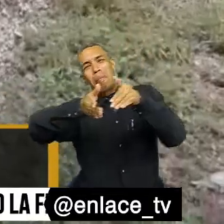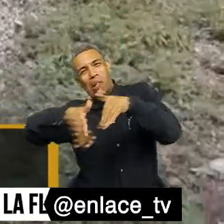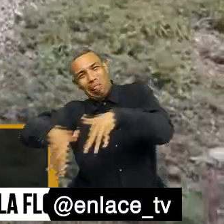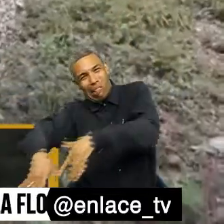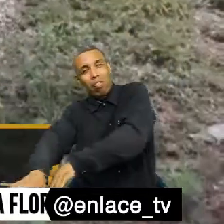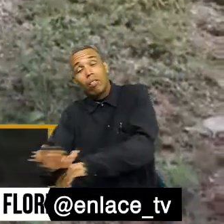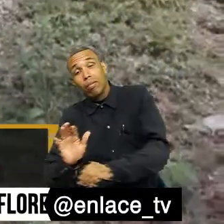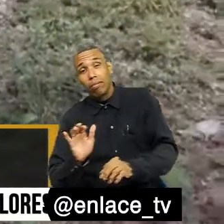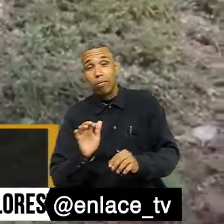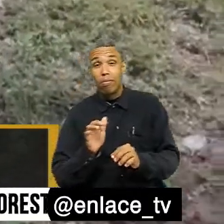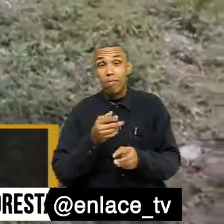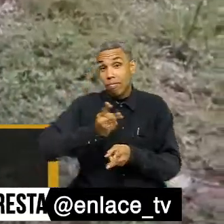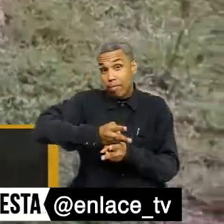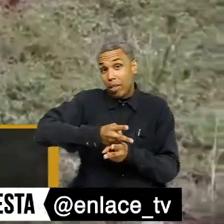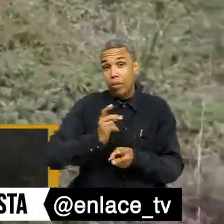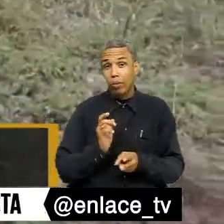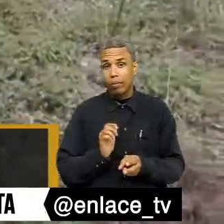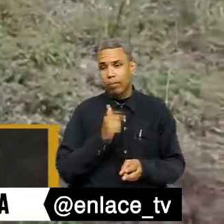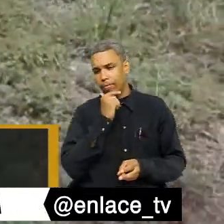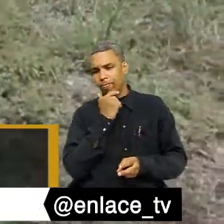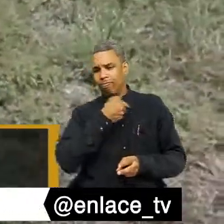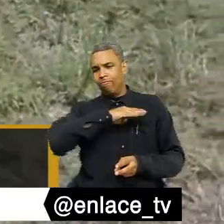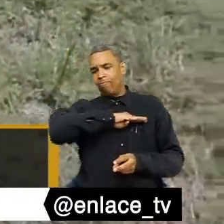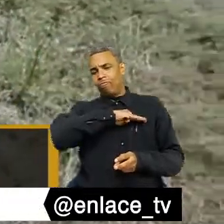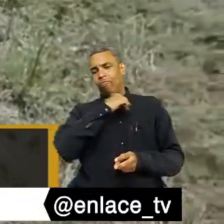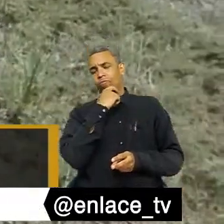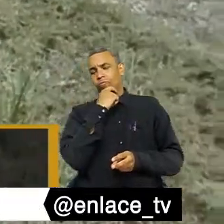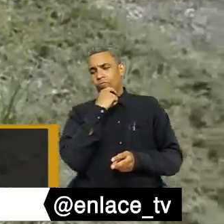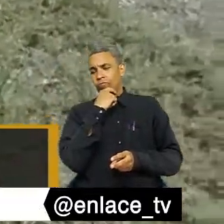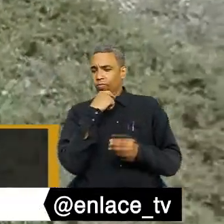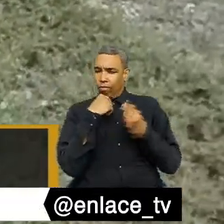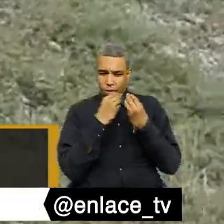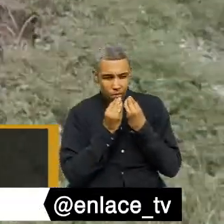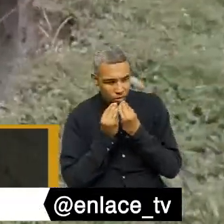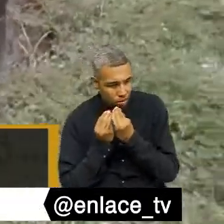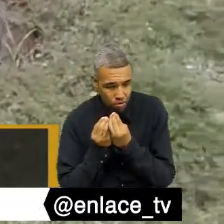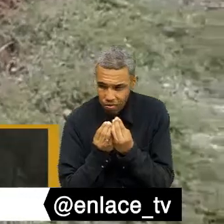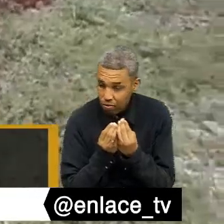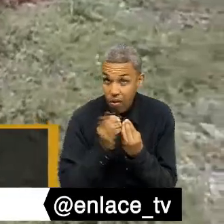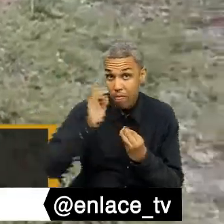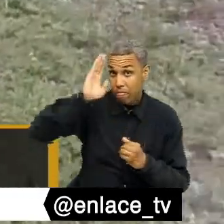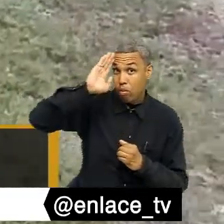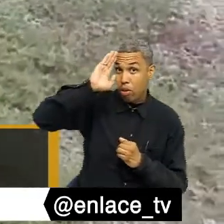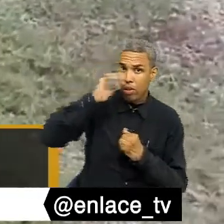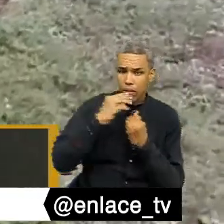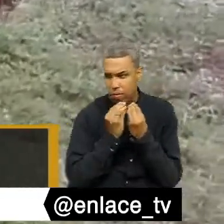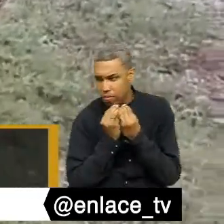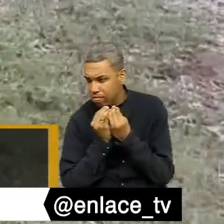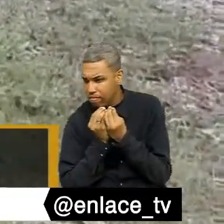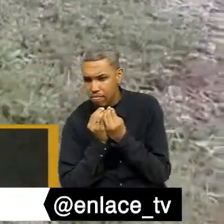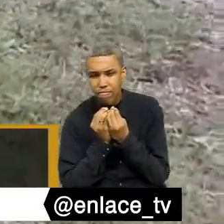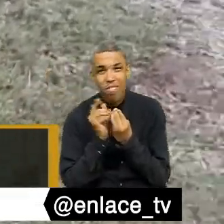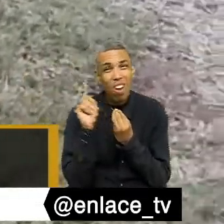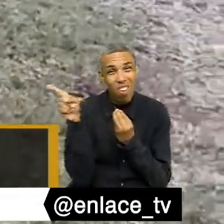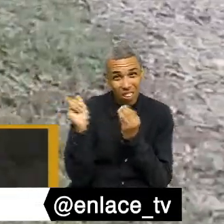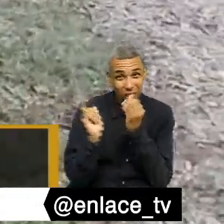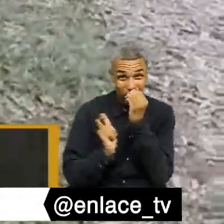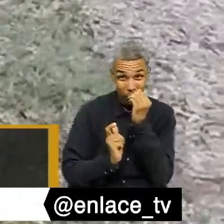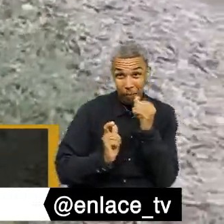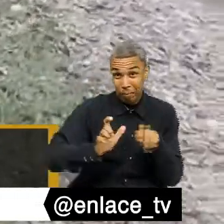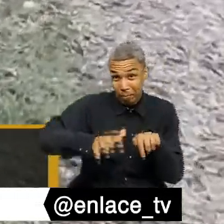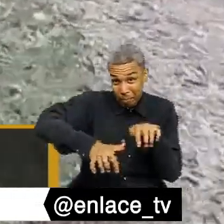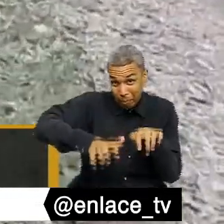medida, decreta por medio de la inspección de policía del corregimiento, la secretaria de gobierno, la doctora